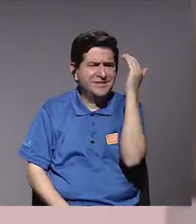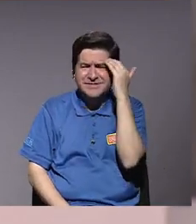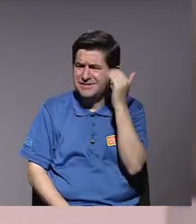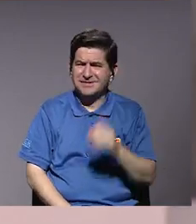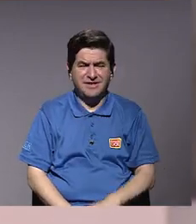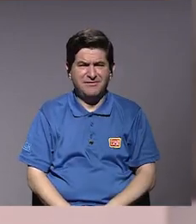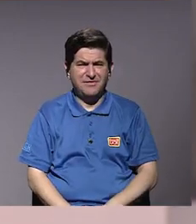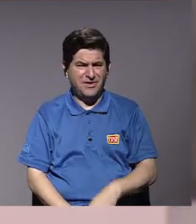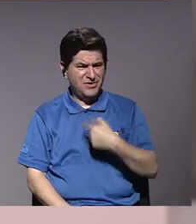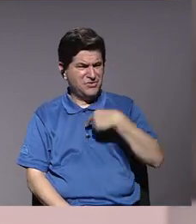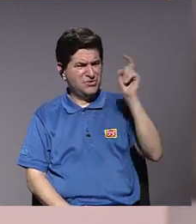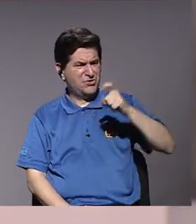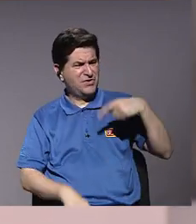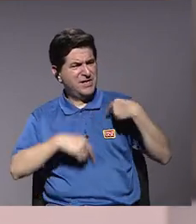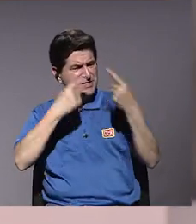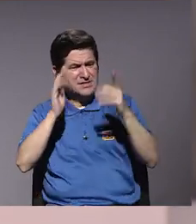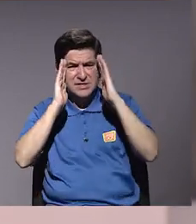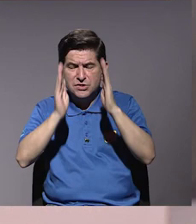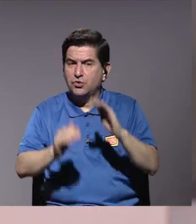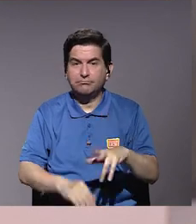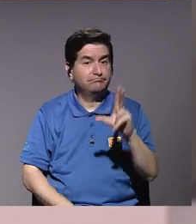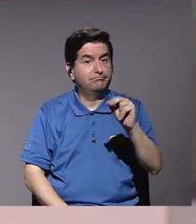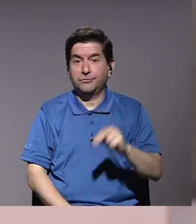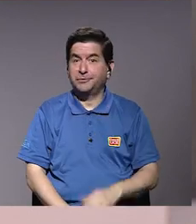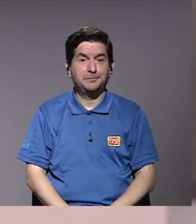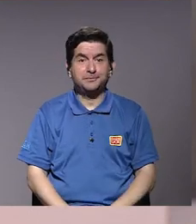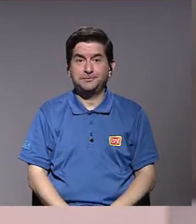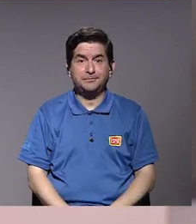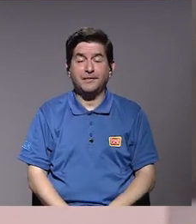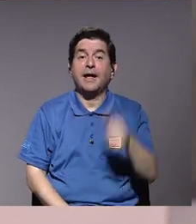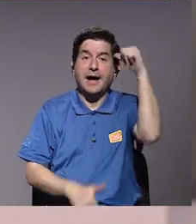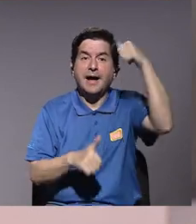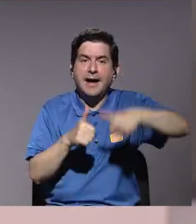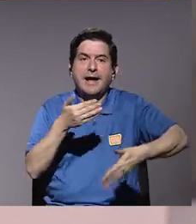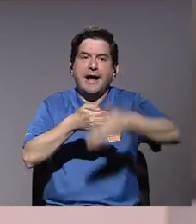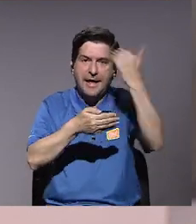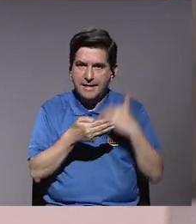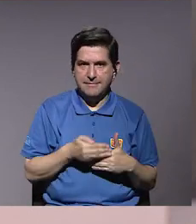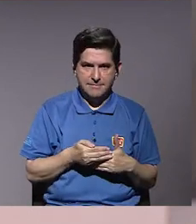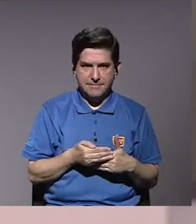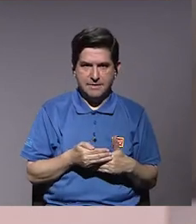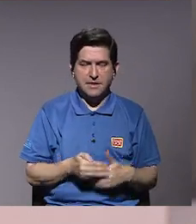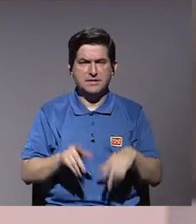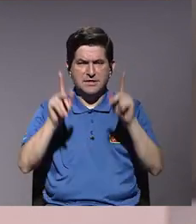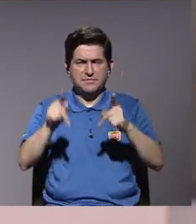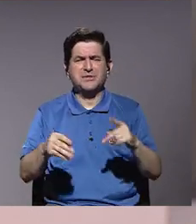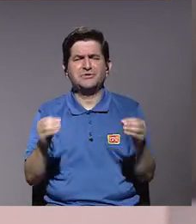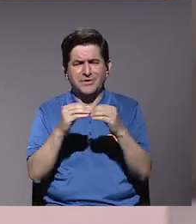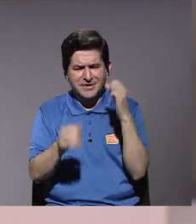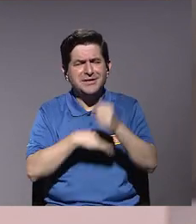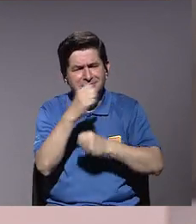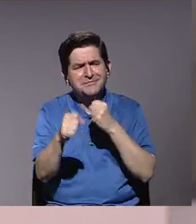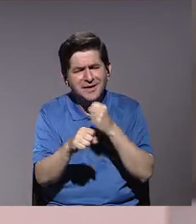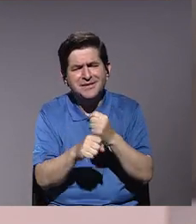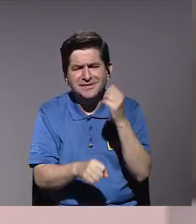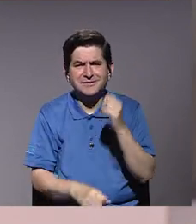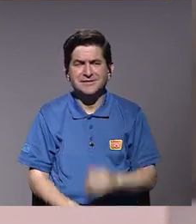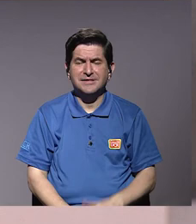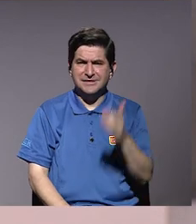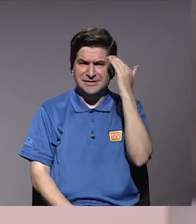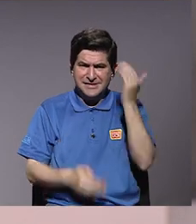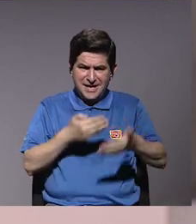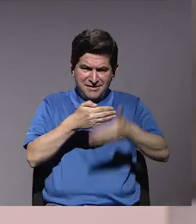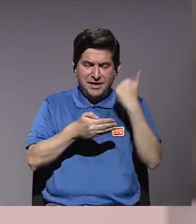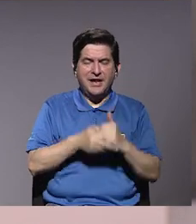no tiene por qué saber qué necesito llevar yo para que me atiendan. Incluso podemos recordar que antes, los que tenemos un poquito más